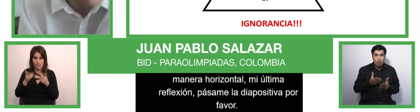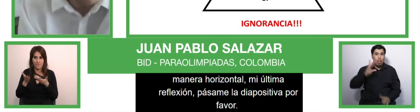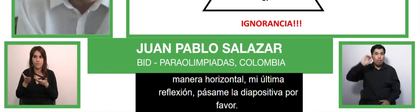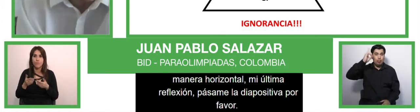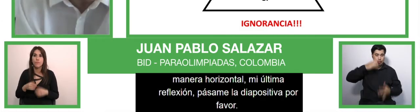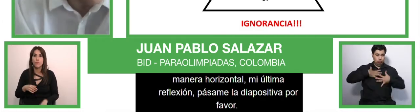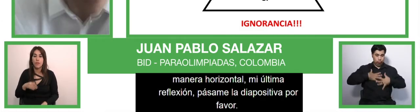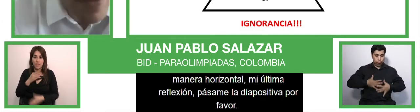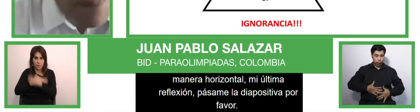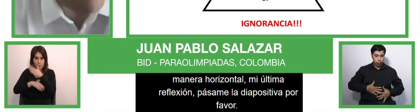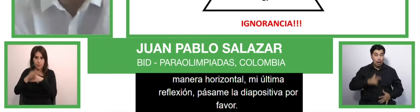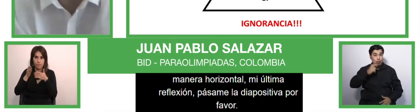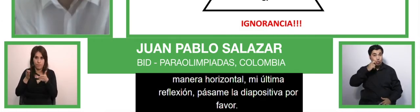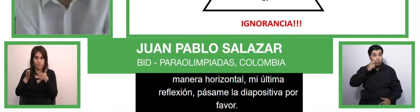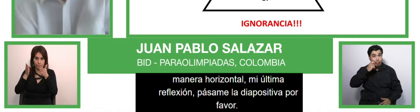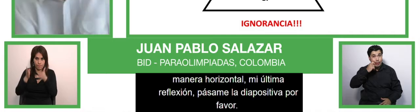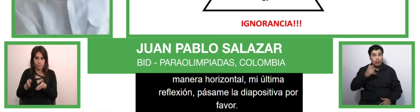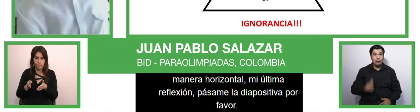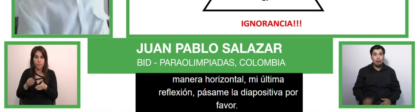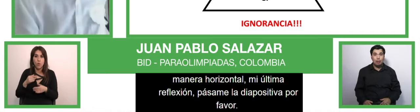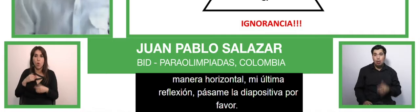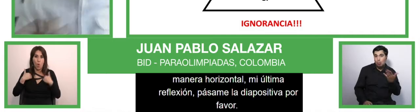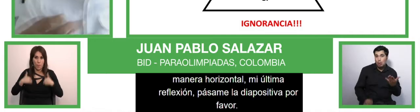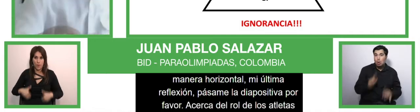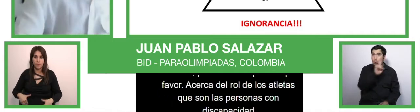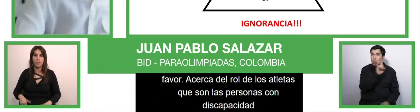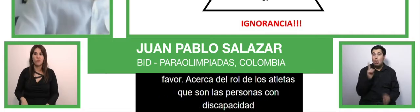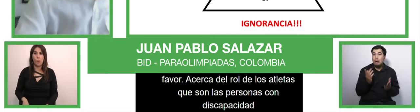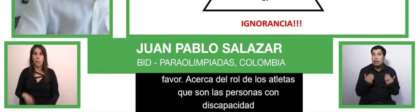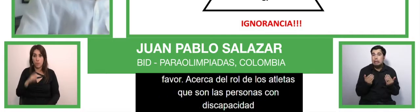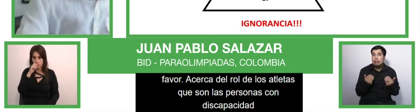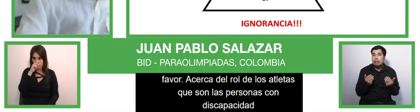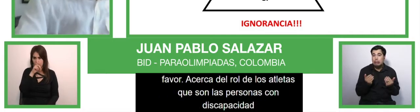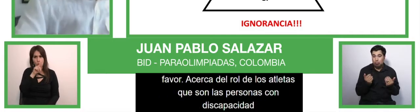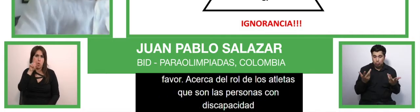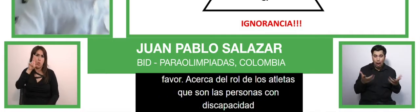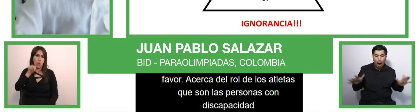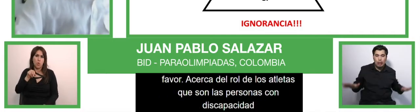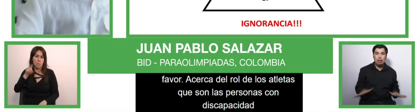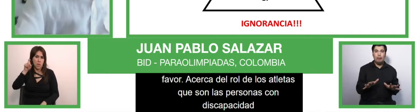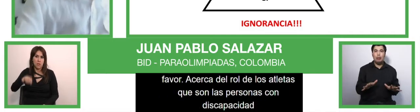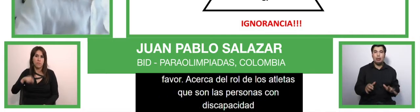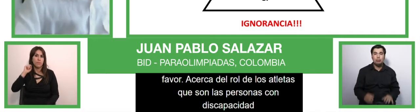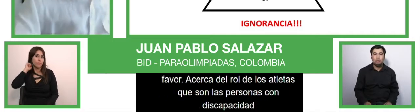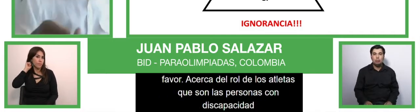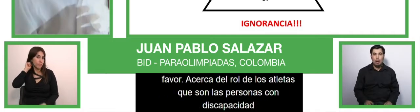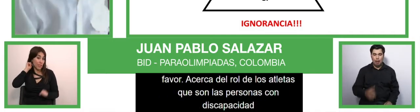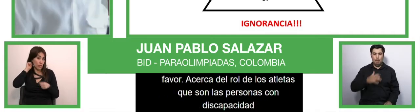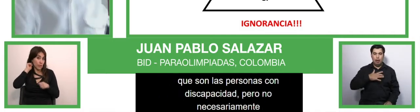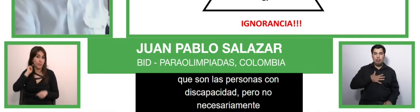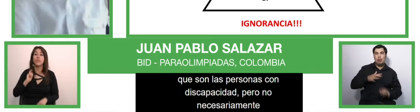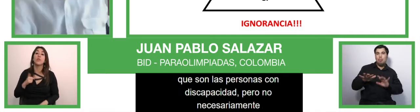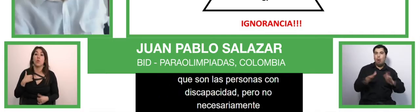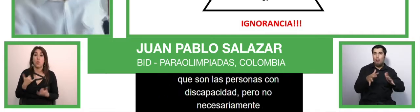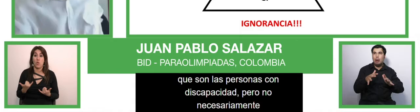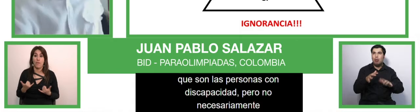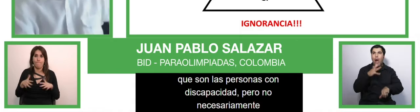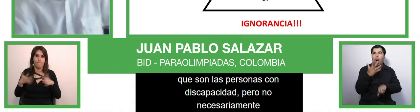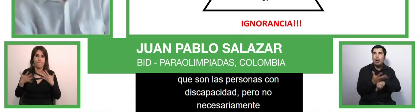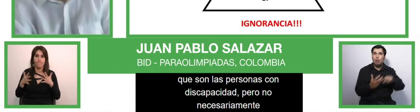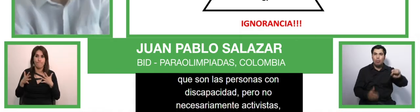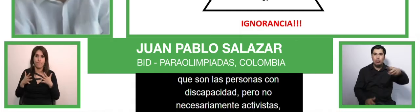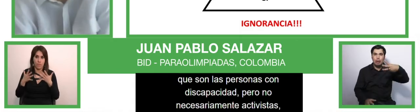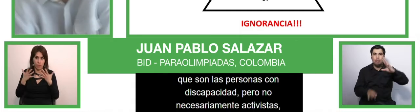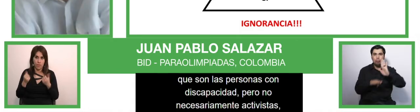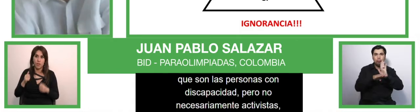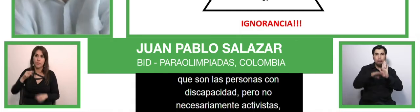en su piel, pero no necesariamente son activistas, ¿sí? Para mí hay como tres niveles,